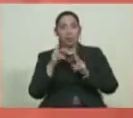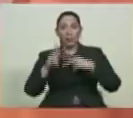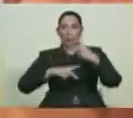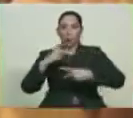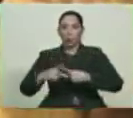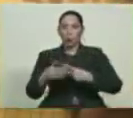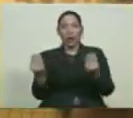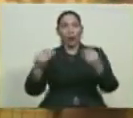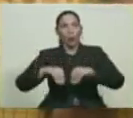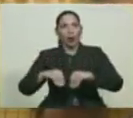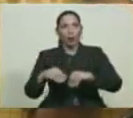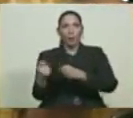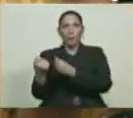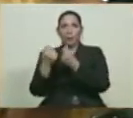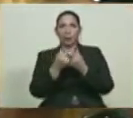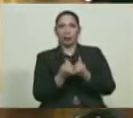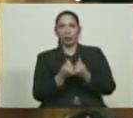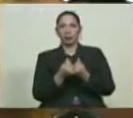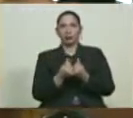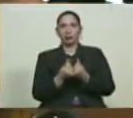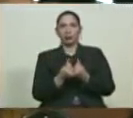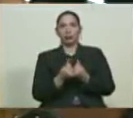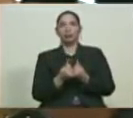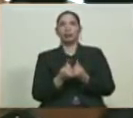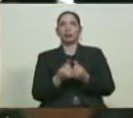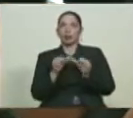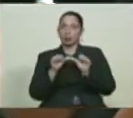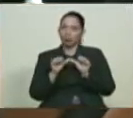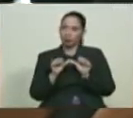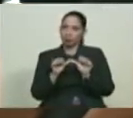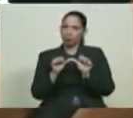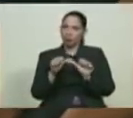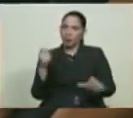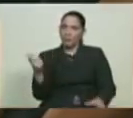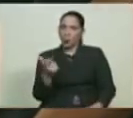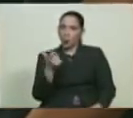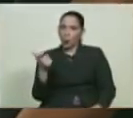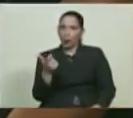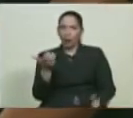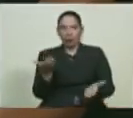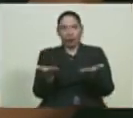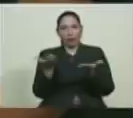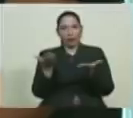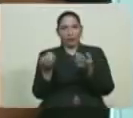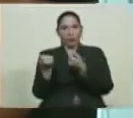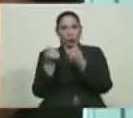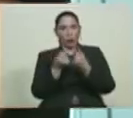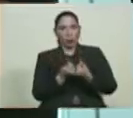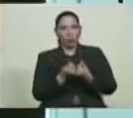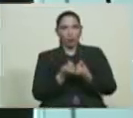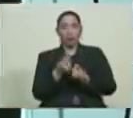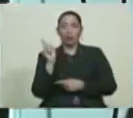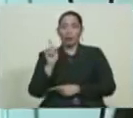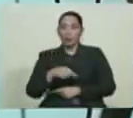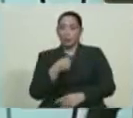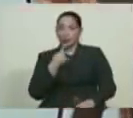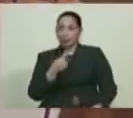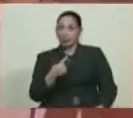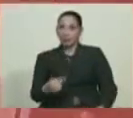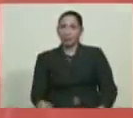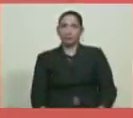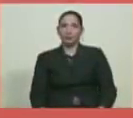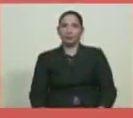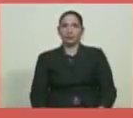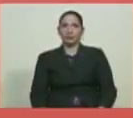de precios que, insisto, mantenga la búsqueda del equilibrio. Queremos anunciar también